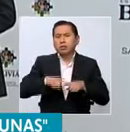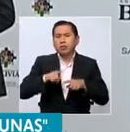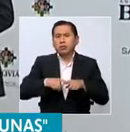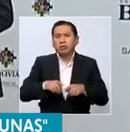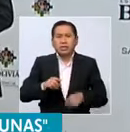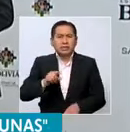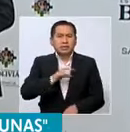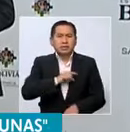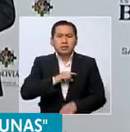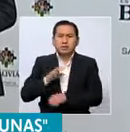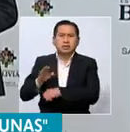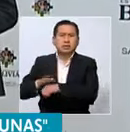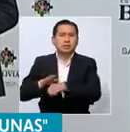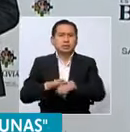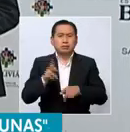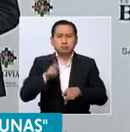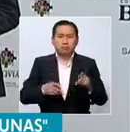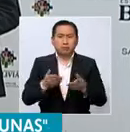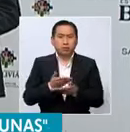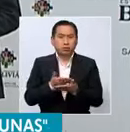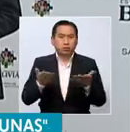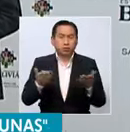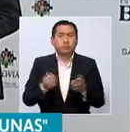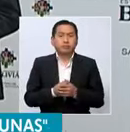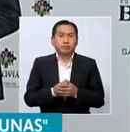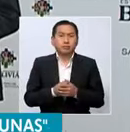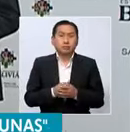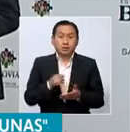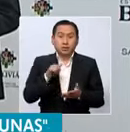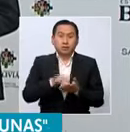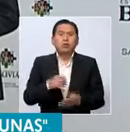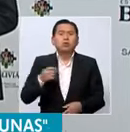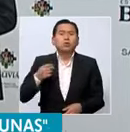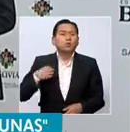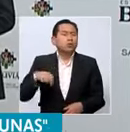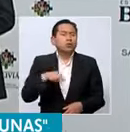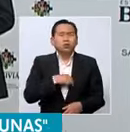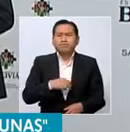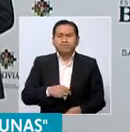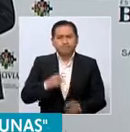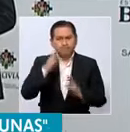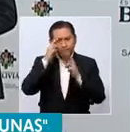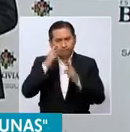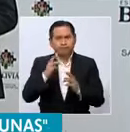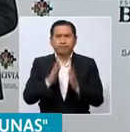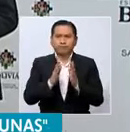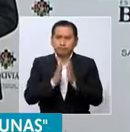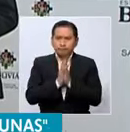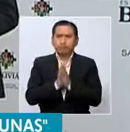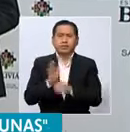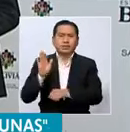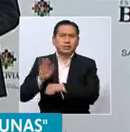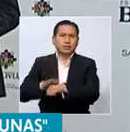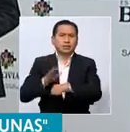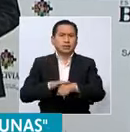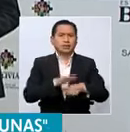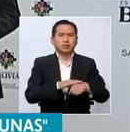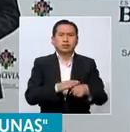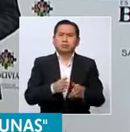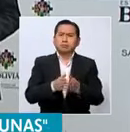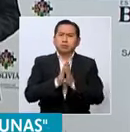conciencia de nuestra población es por eso que hacemos el más respetuoso llamado y